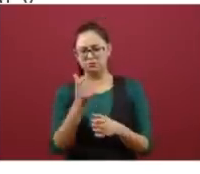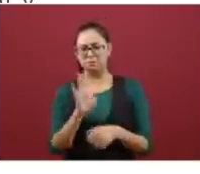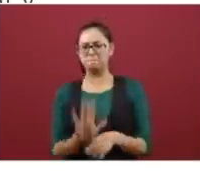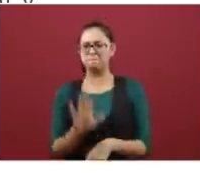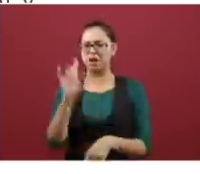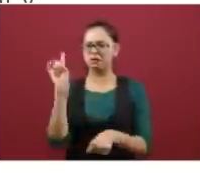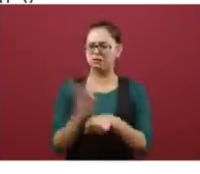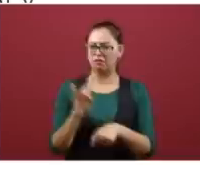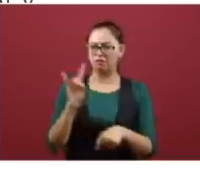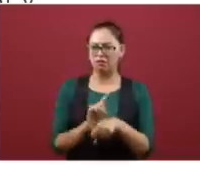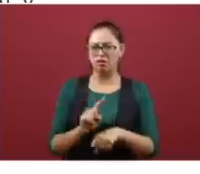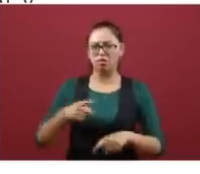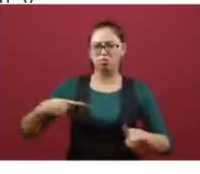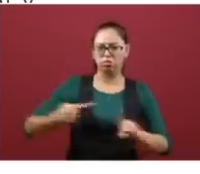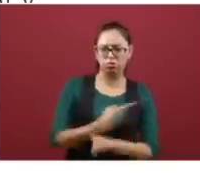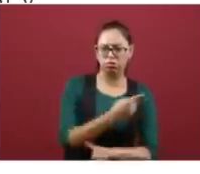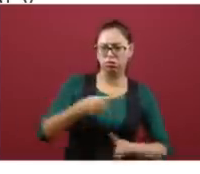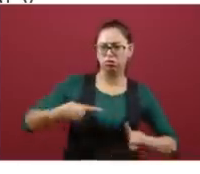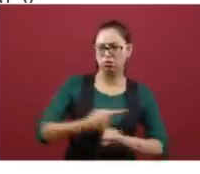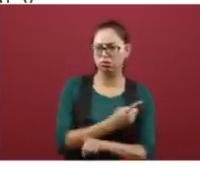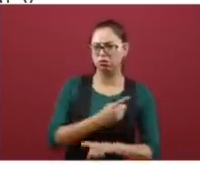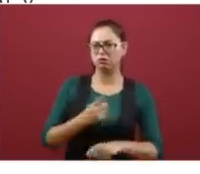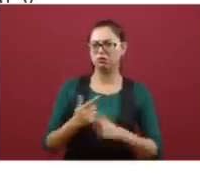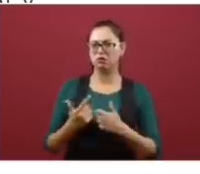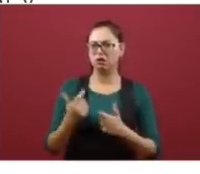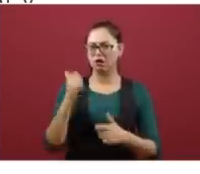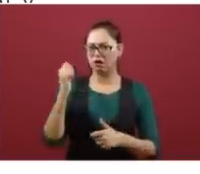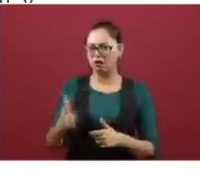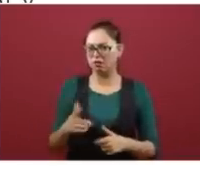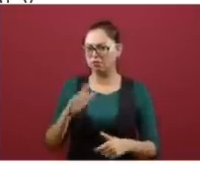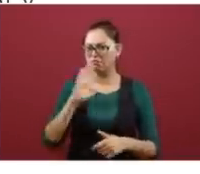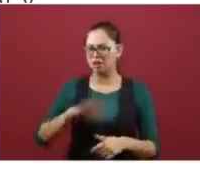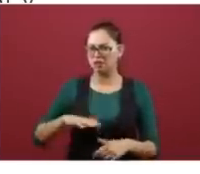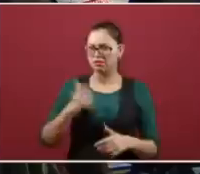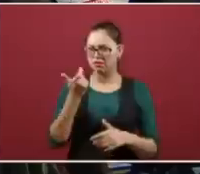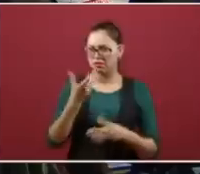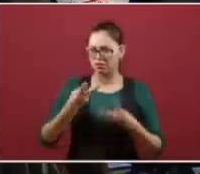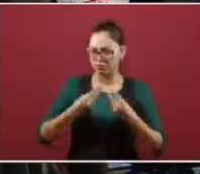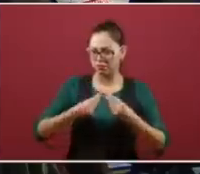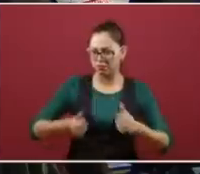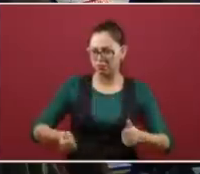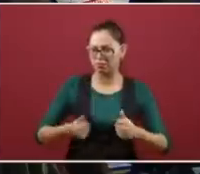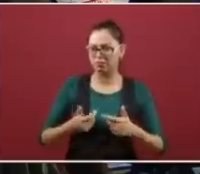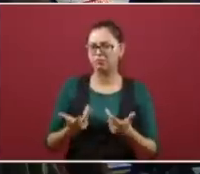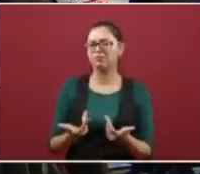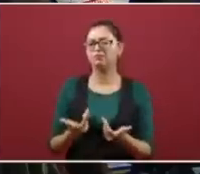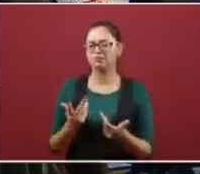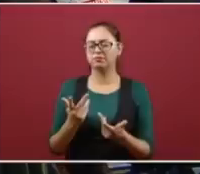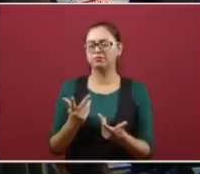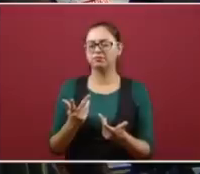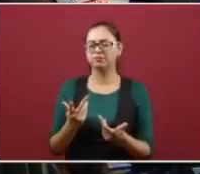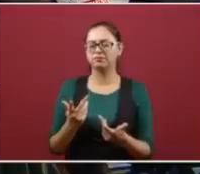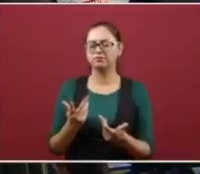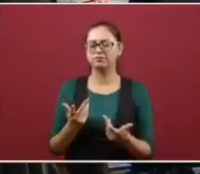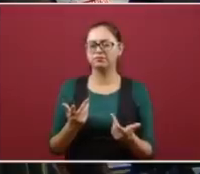para desviar recursos de los entes de carácter gubernamental adelante por favor se identificó por el lado del